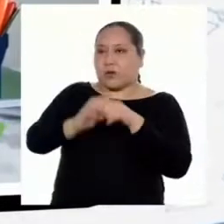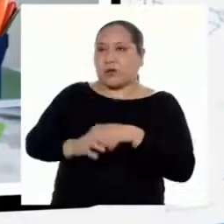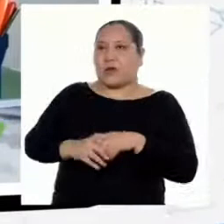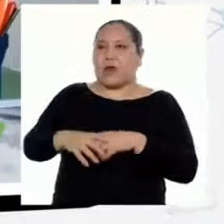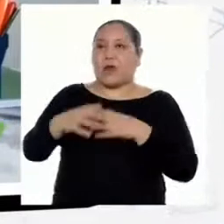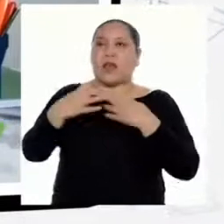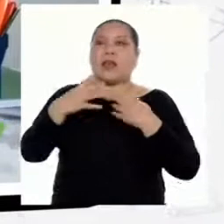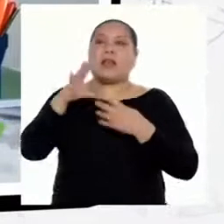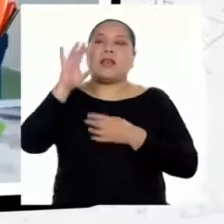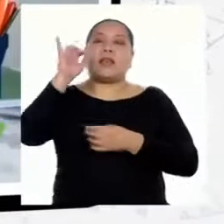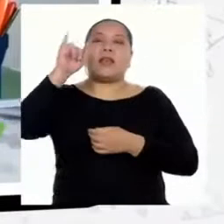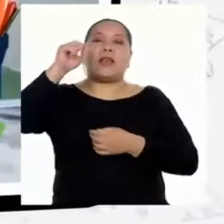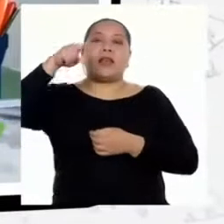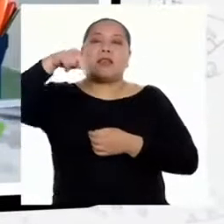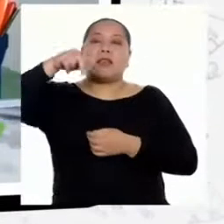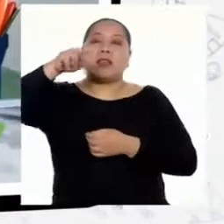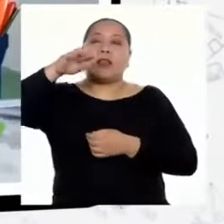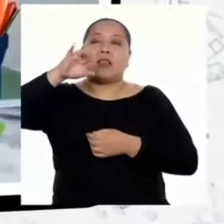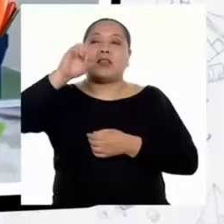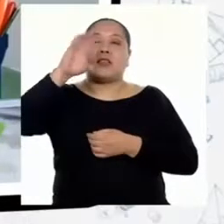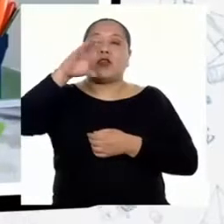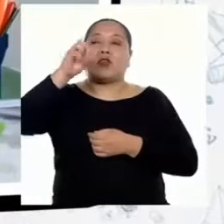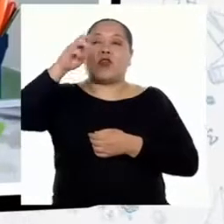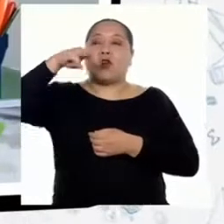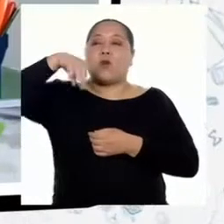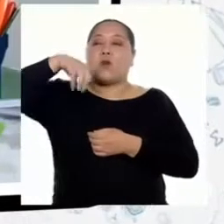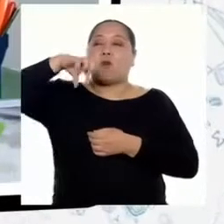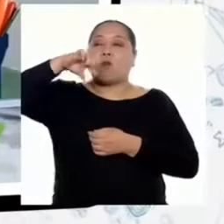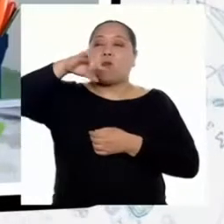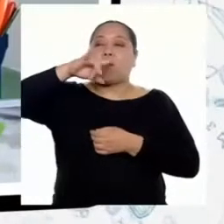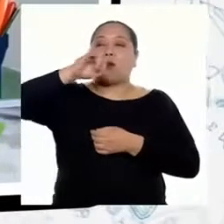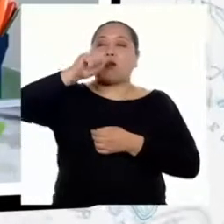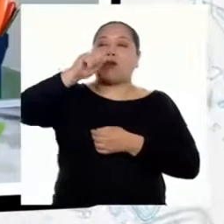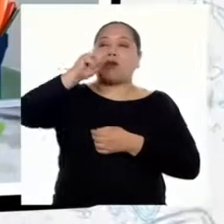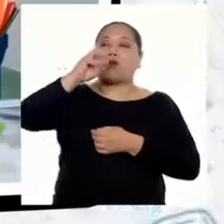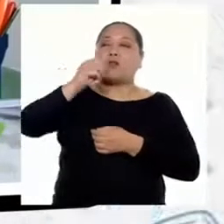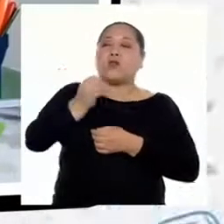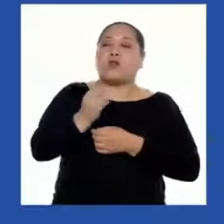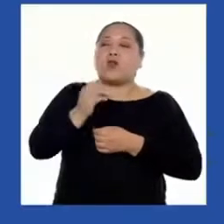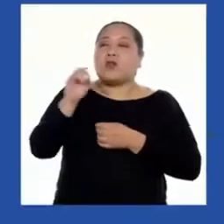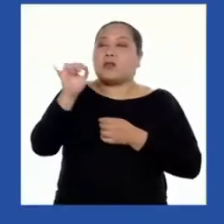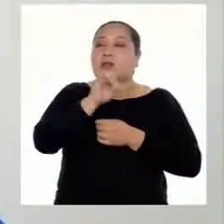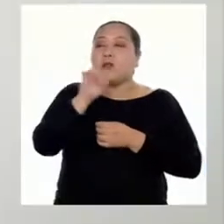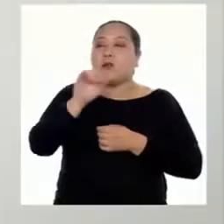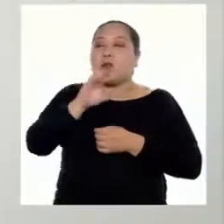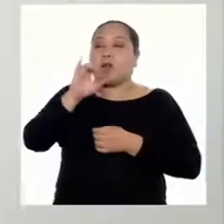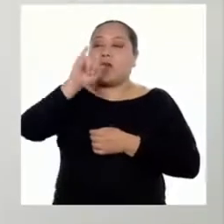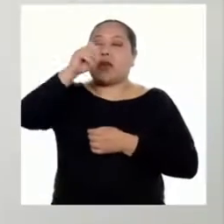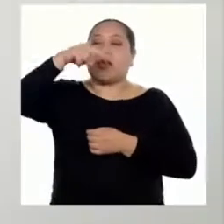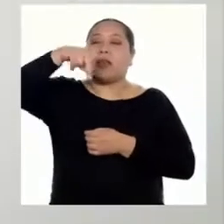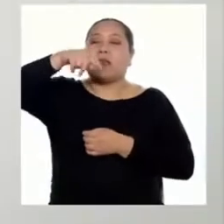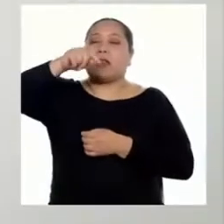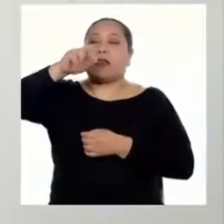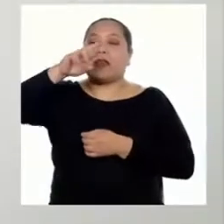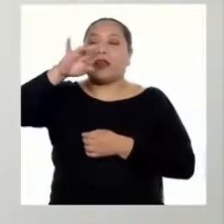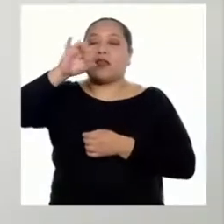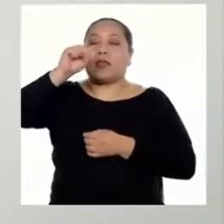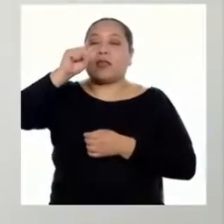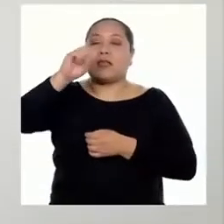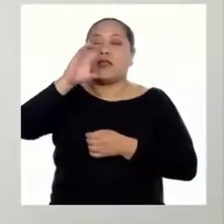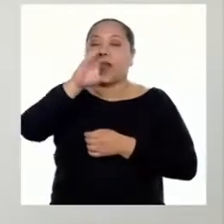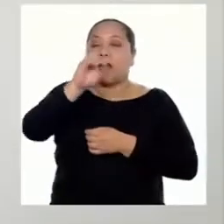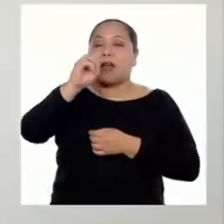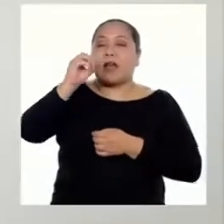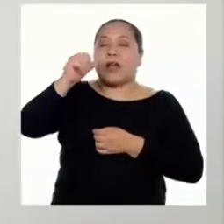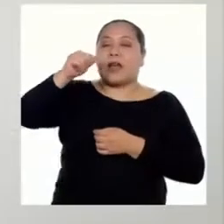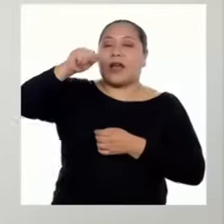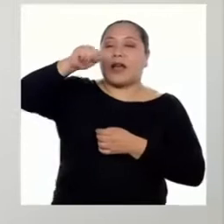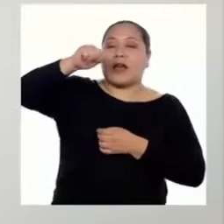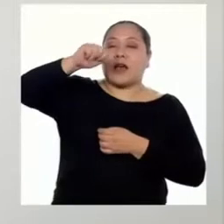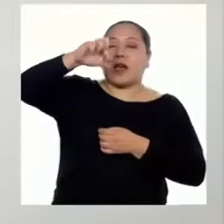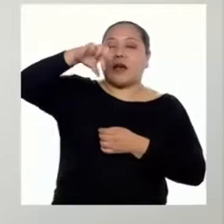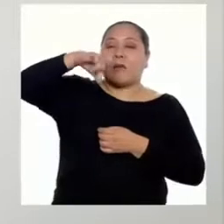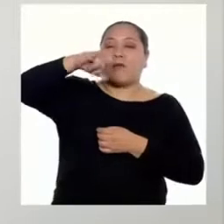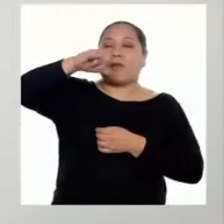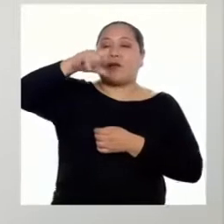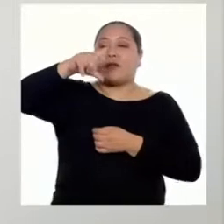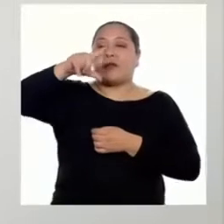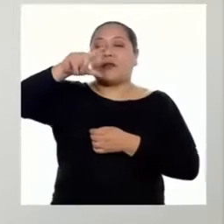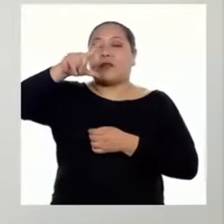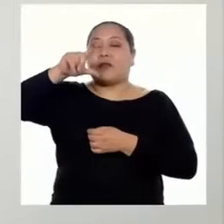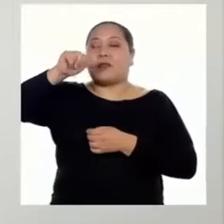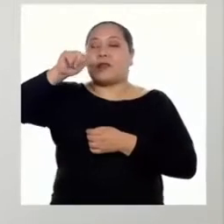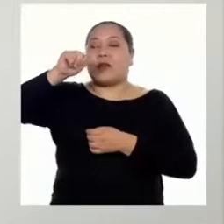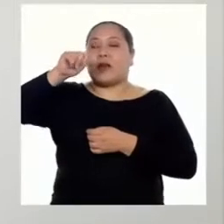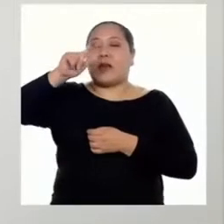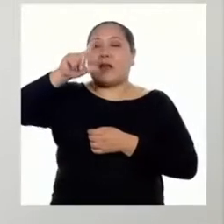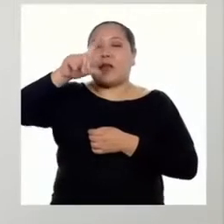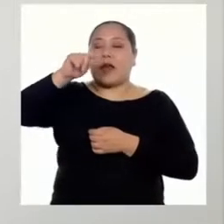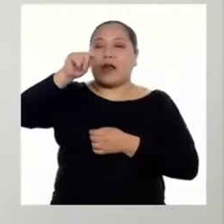¿El interés compuesto es lo mismo que interés capitalizable? El interés compuesto y capitalizable